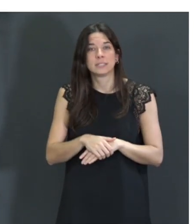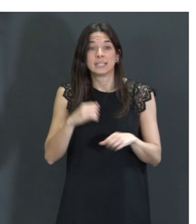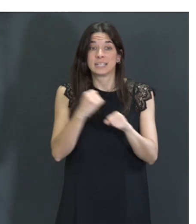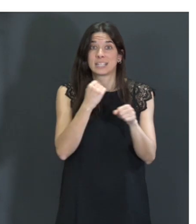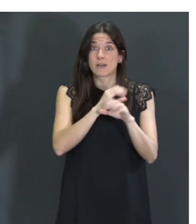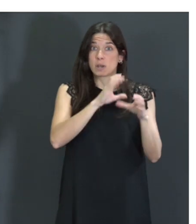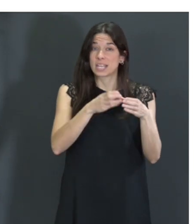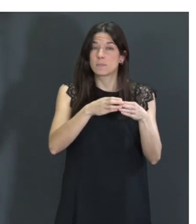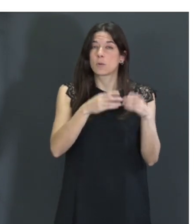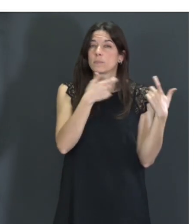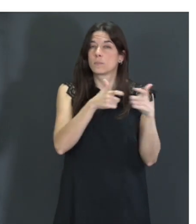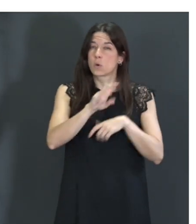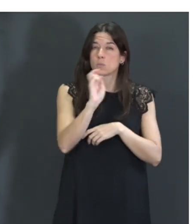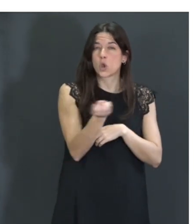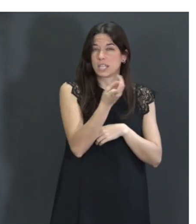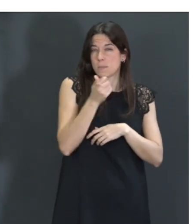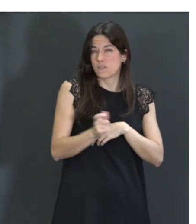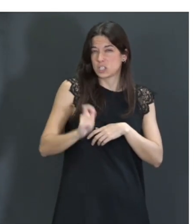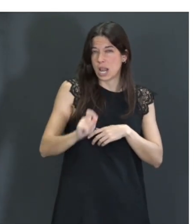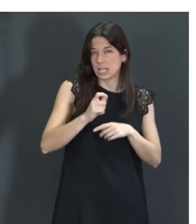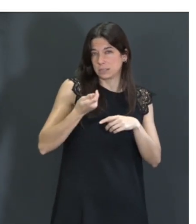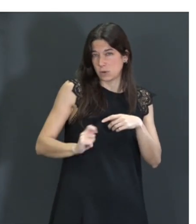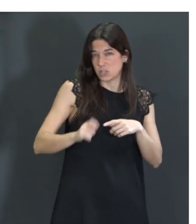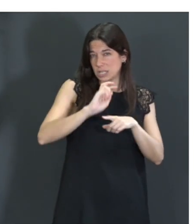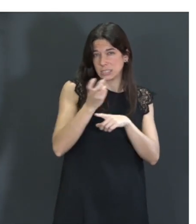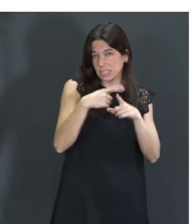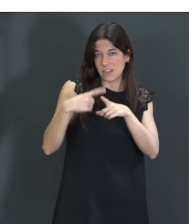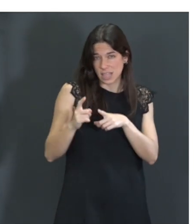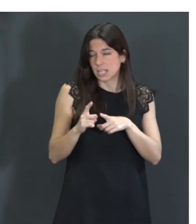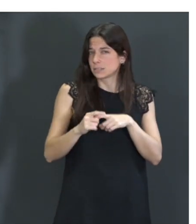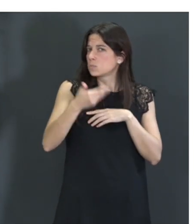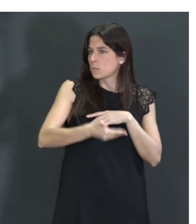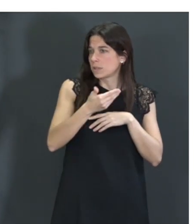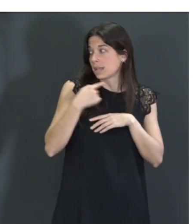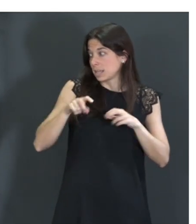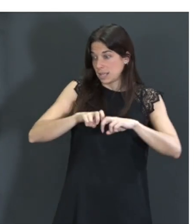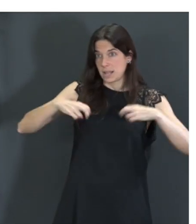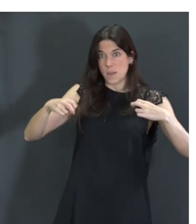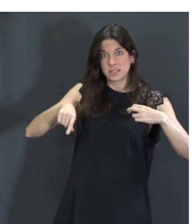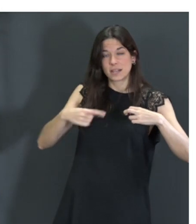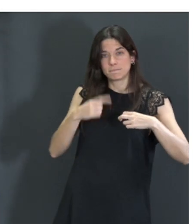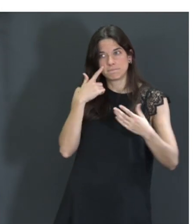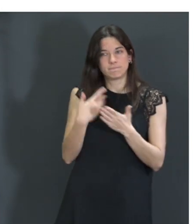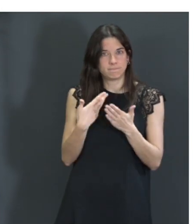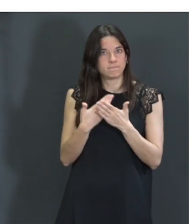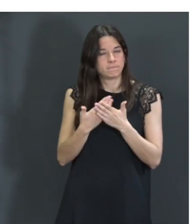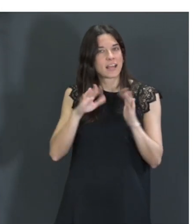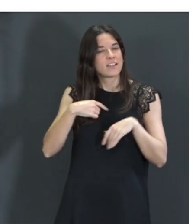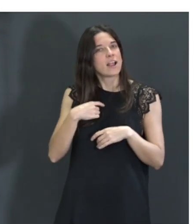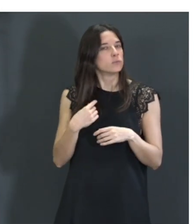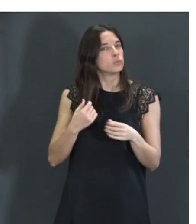equipos multidisciplinares, y aquí en la composición de esta mesa pues lo hemos visto, lo rico que puede